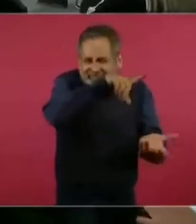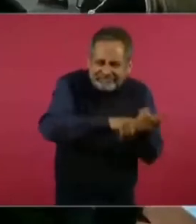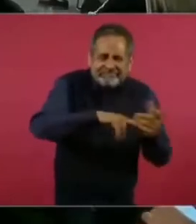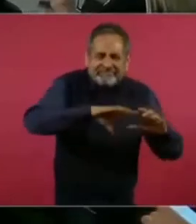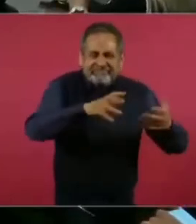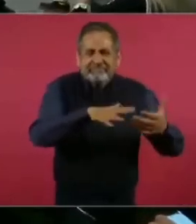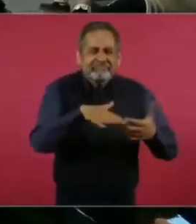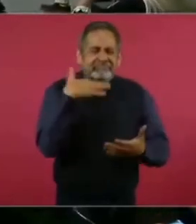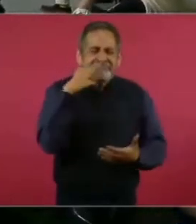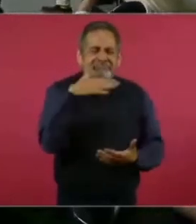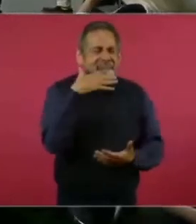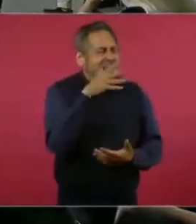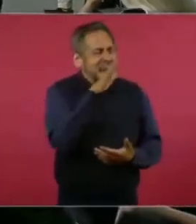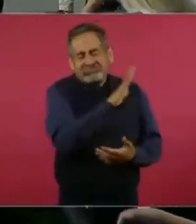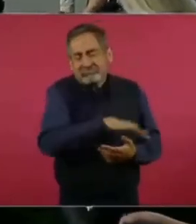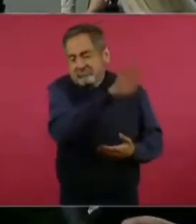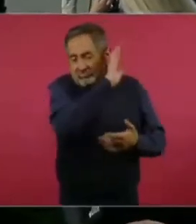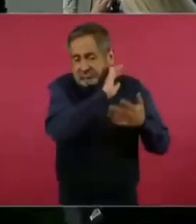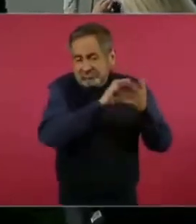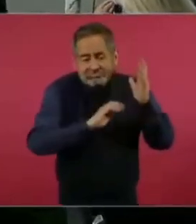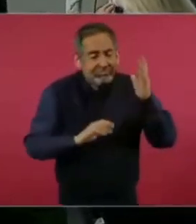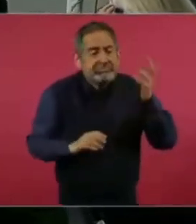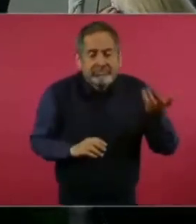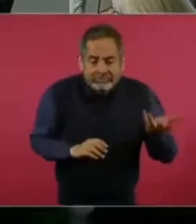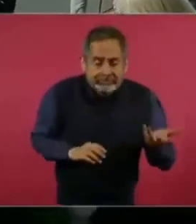porque era un poder